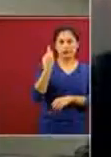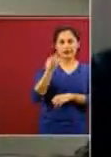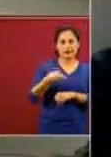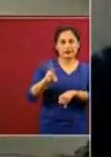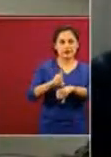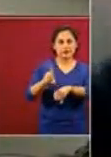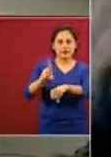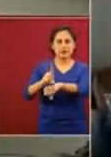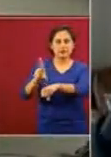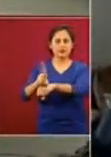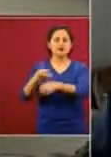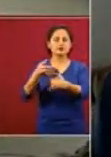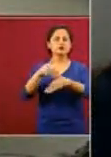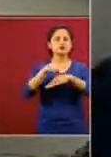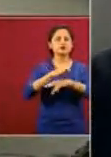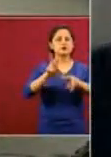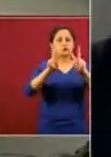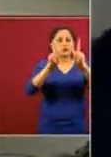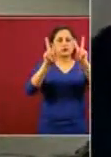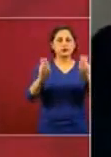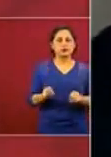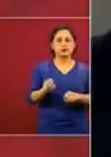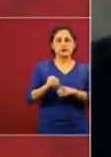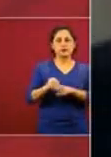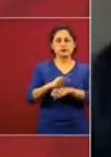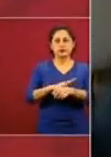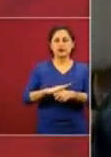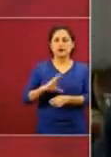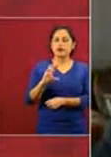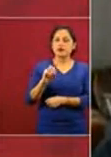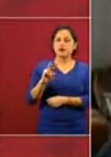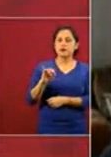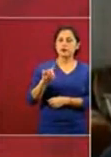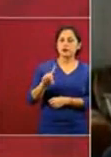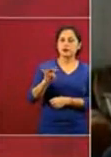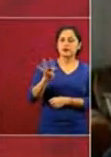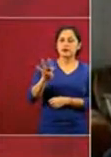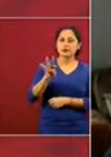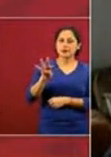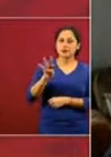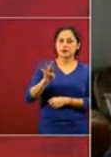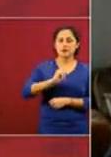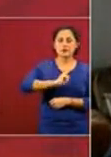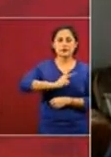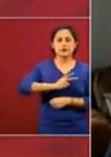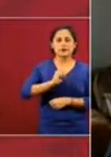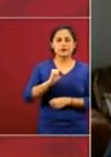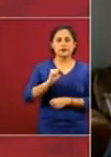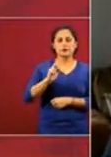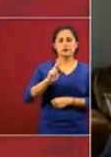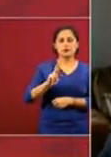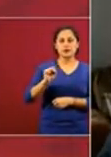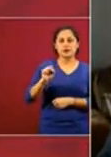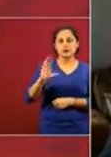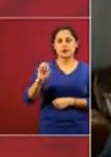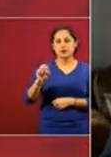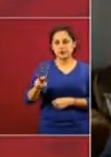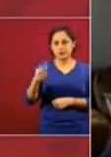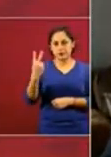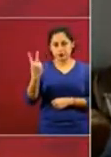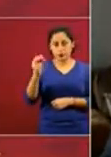empieza a haber más movilización y ya lo estamos viendo. O sea, simplemente, actualmente, o sea, los datos del día de hoy,